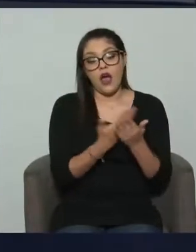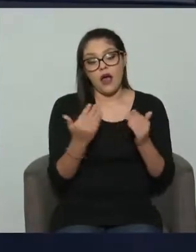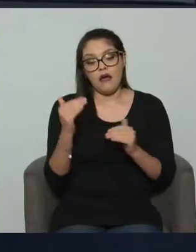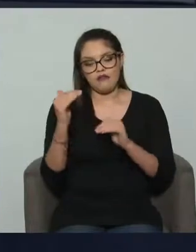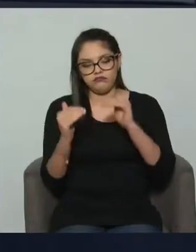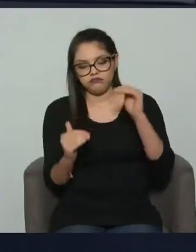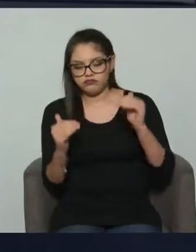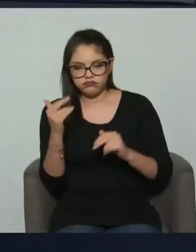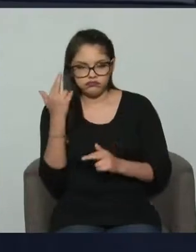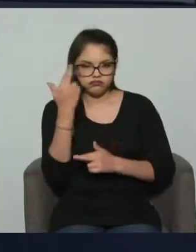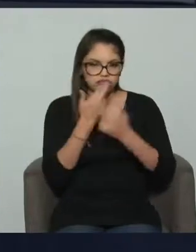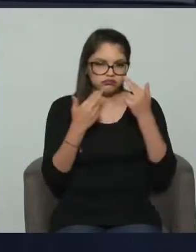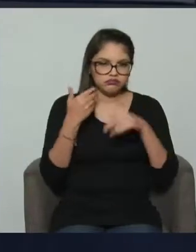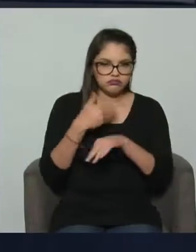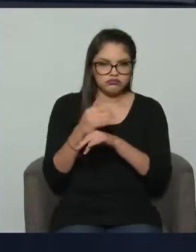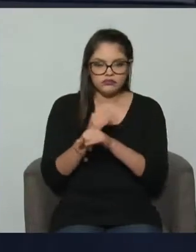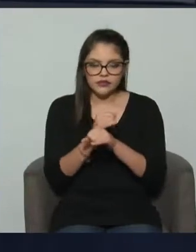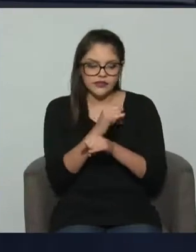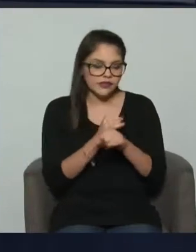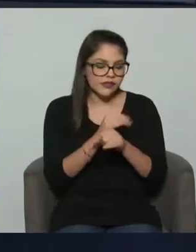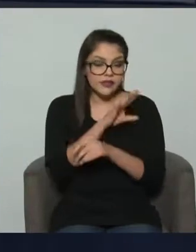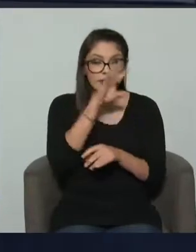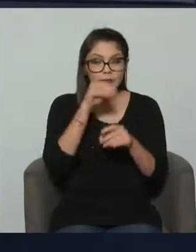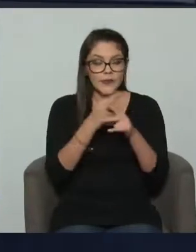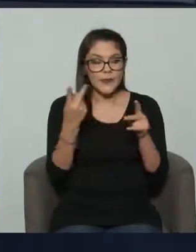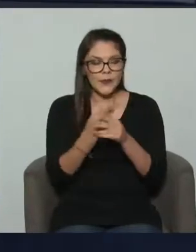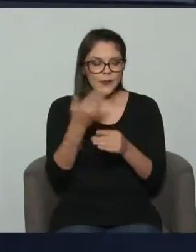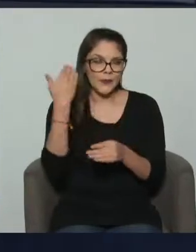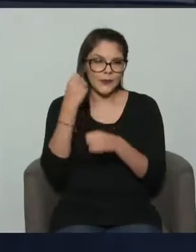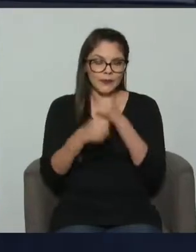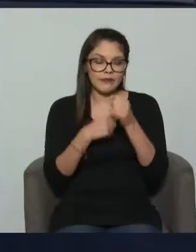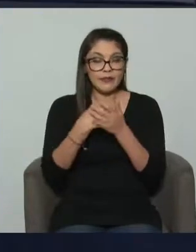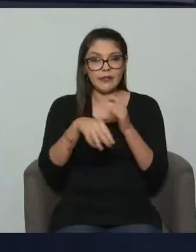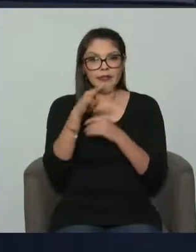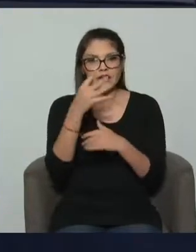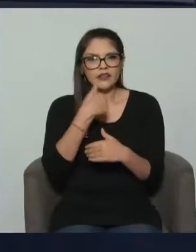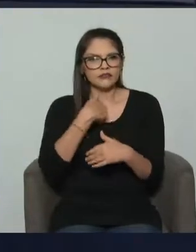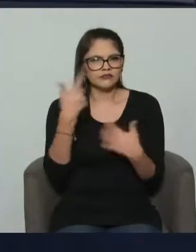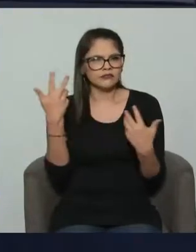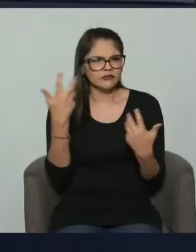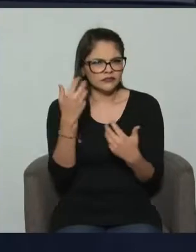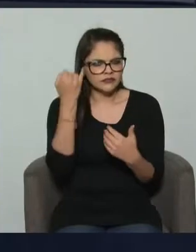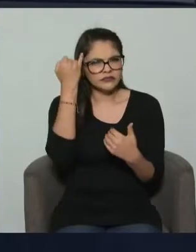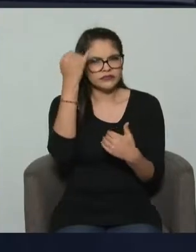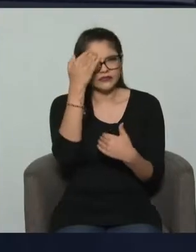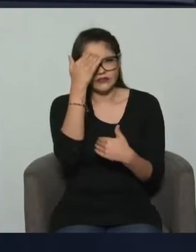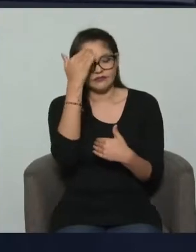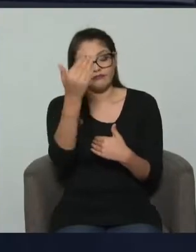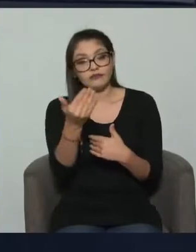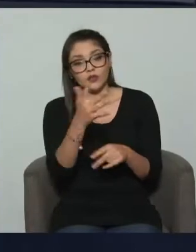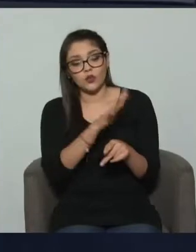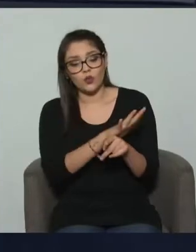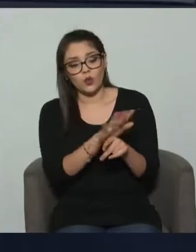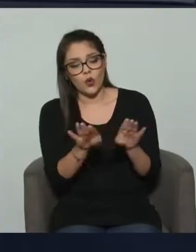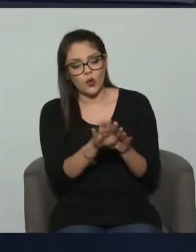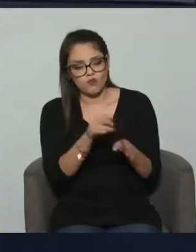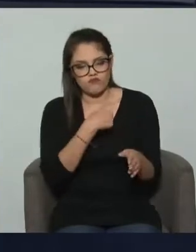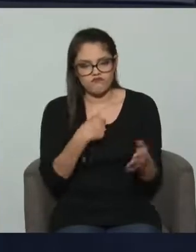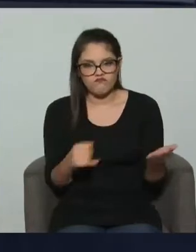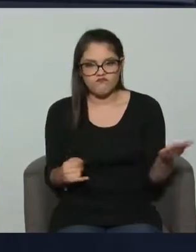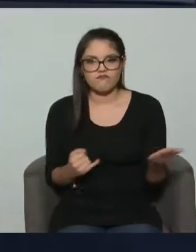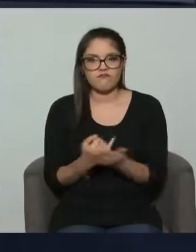más estadísticas y con la realidad concreta de lo que ocurrió en 2019, estamos haciendo como propuestas muy concretas sobre cómo intervenir en